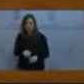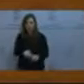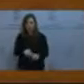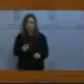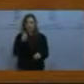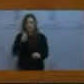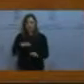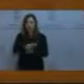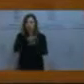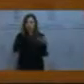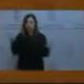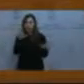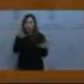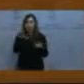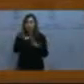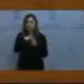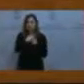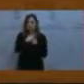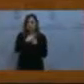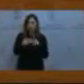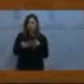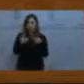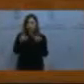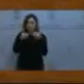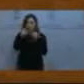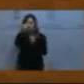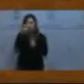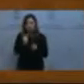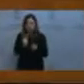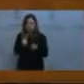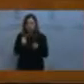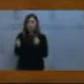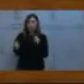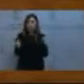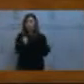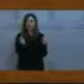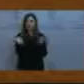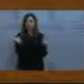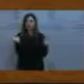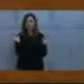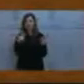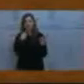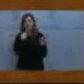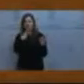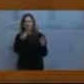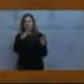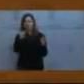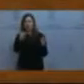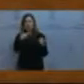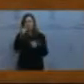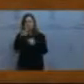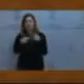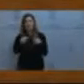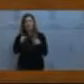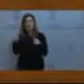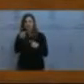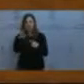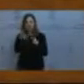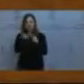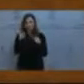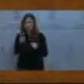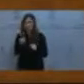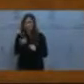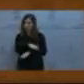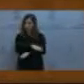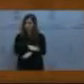que nadie discute ni niega que tenga unas consecuencias negativas para Asturias, el Gobierno ni siquiera la explica, ni siquiera